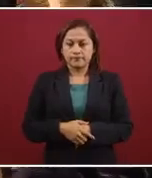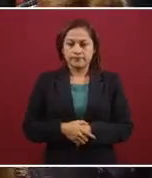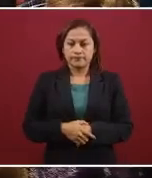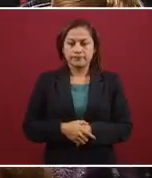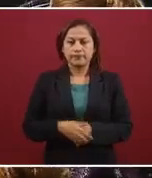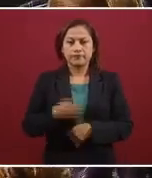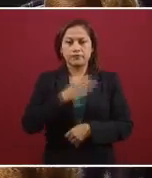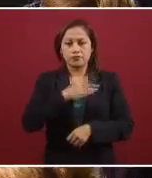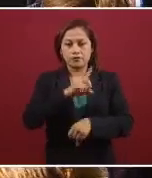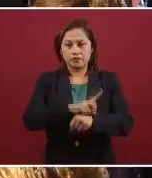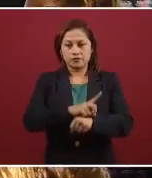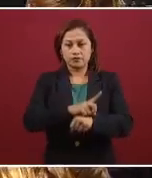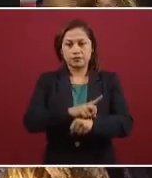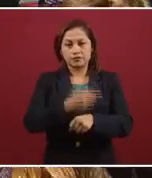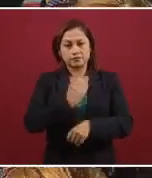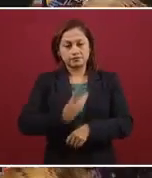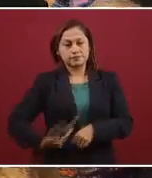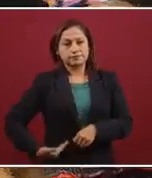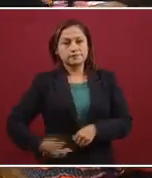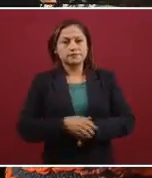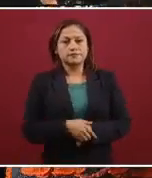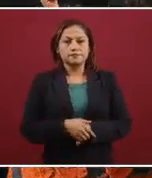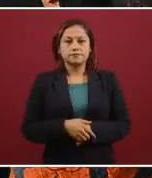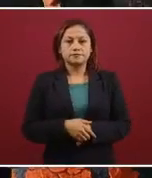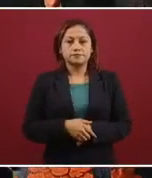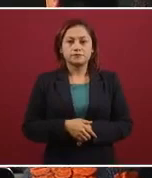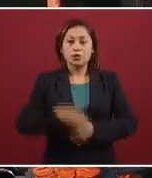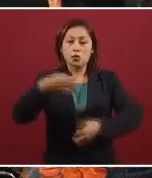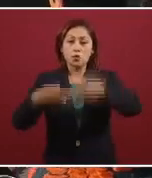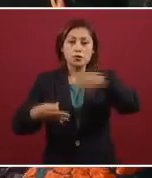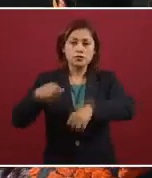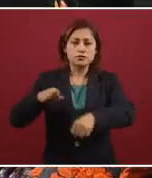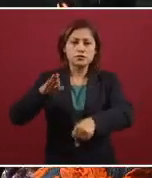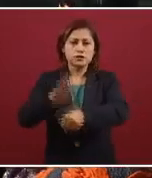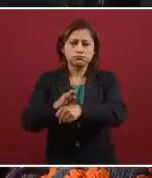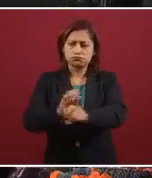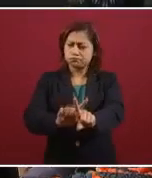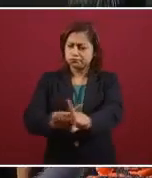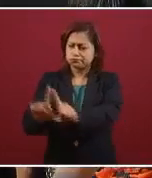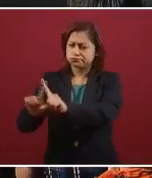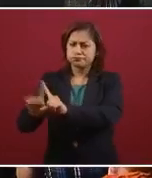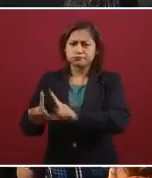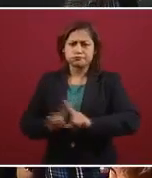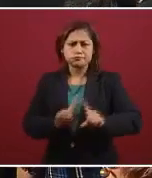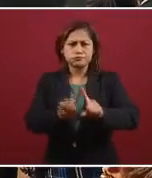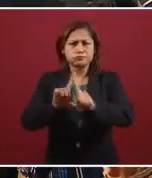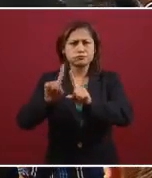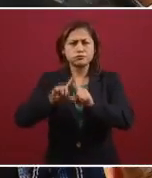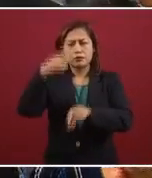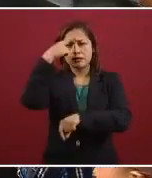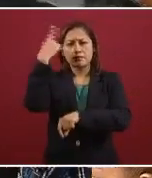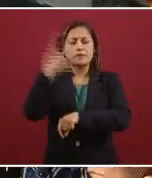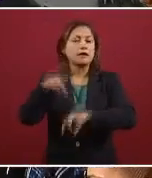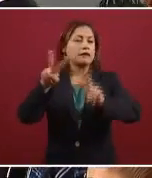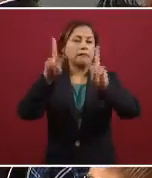buenos días presidente los múltiples amparos que se han interpuesto para que se construya el aeropuerto de